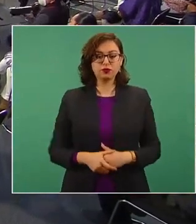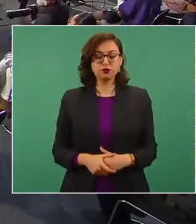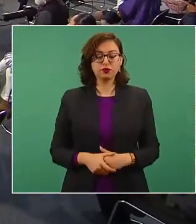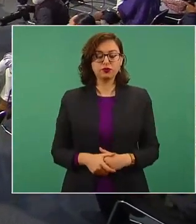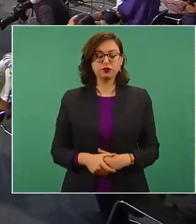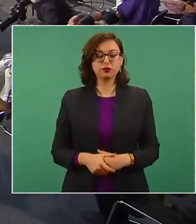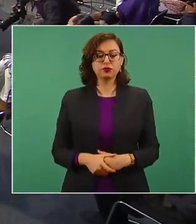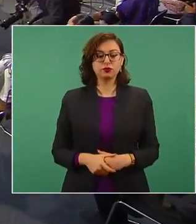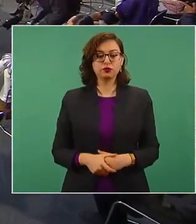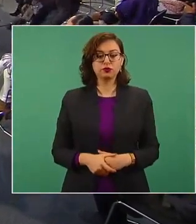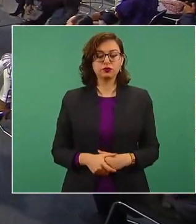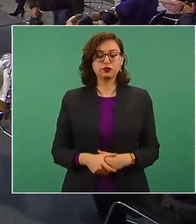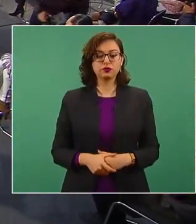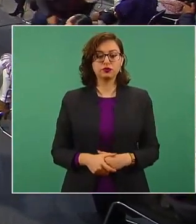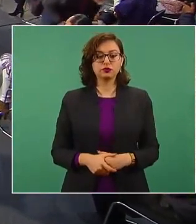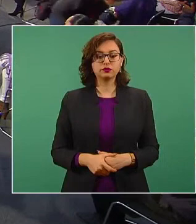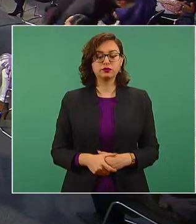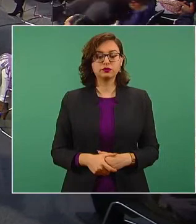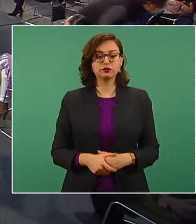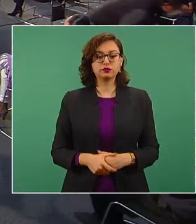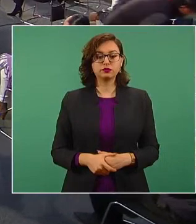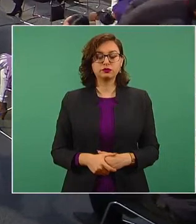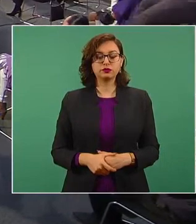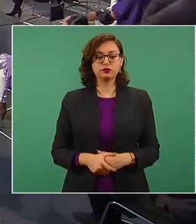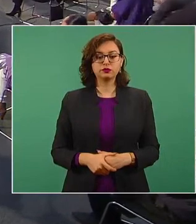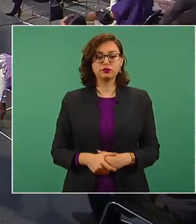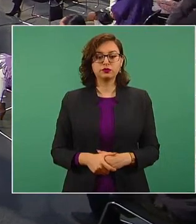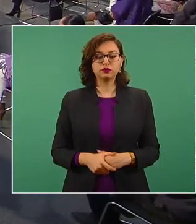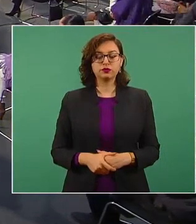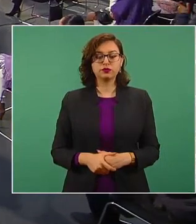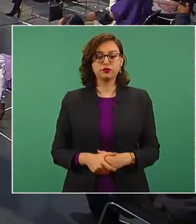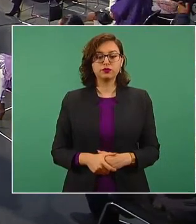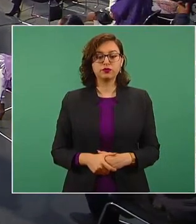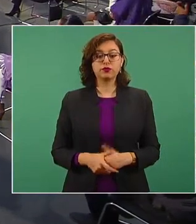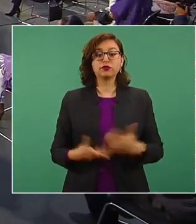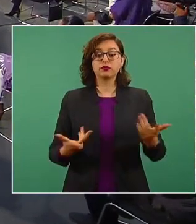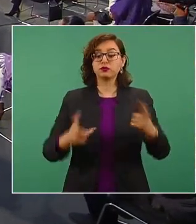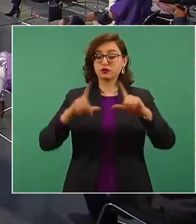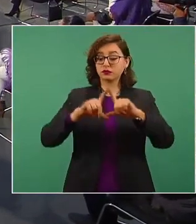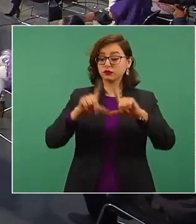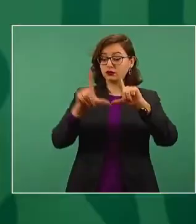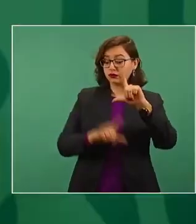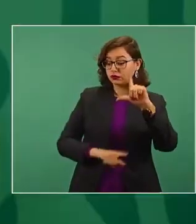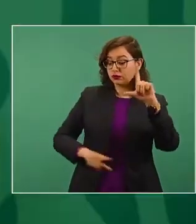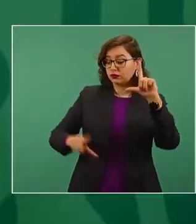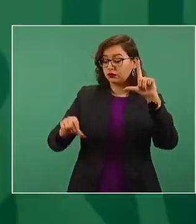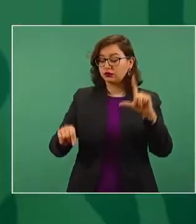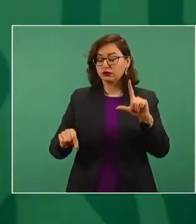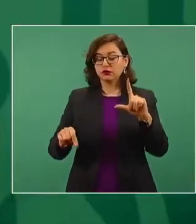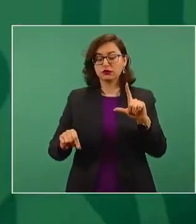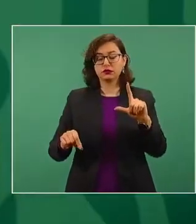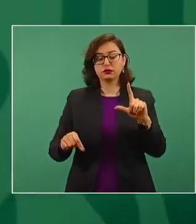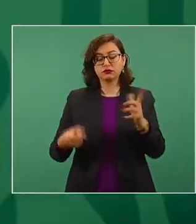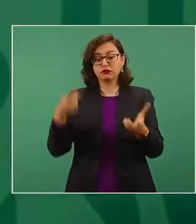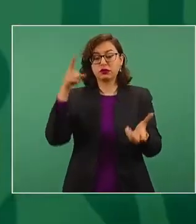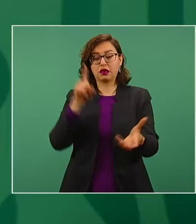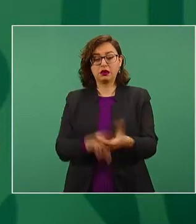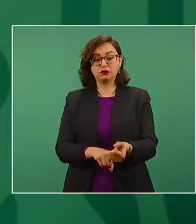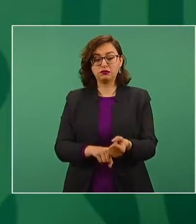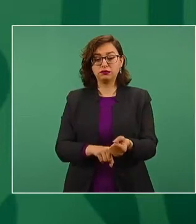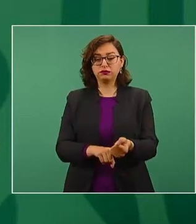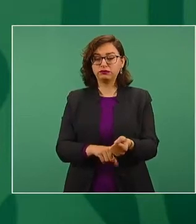México es un país con muchas desigualdades, un